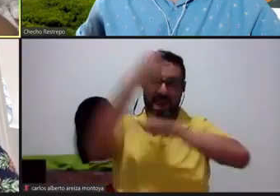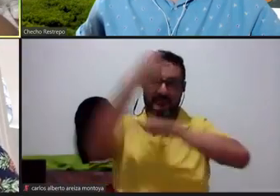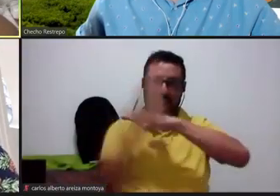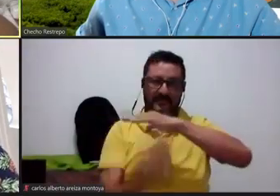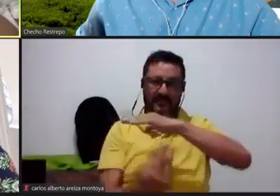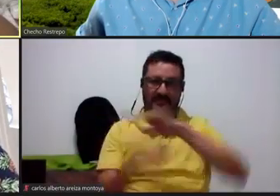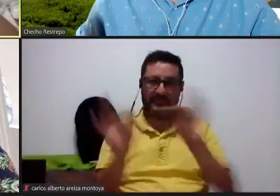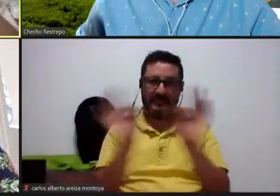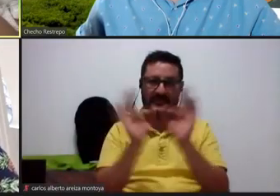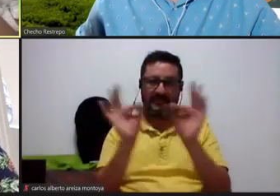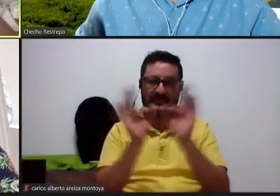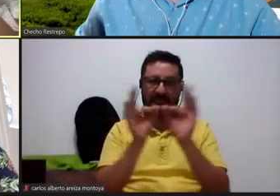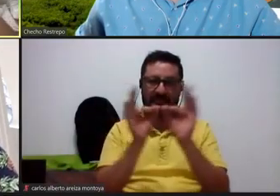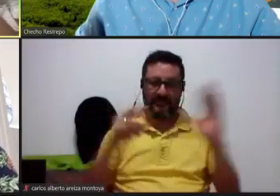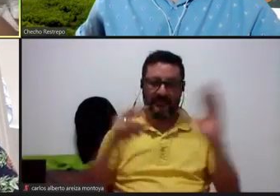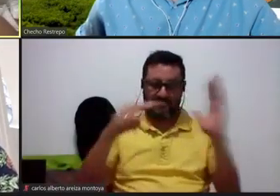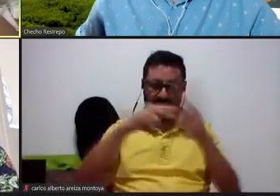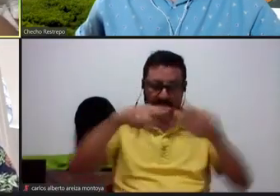sencillito, una piscina,